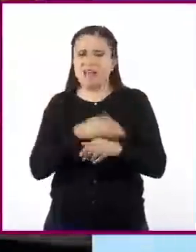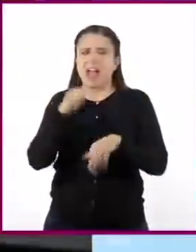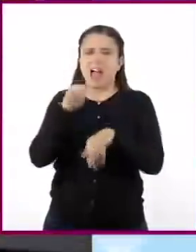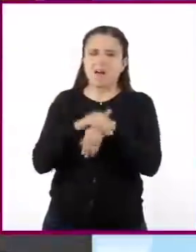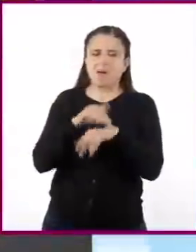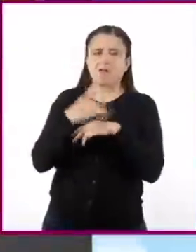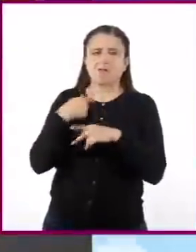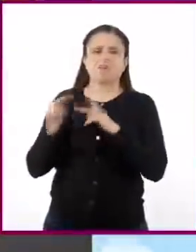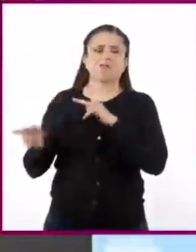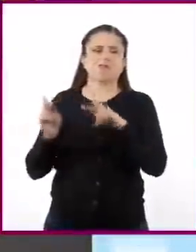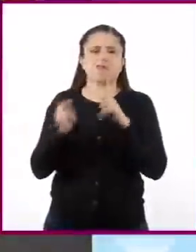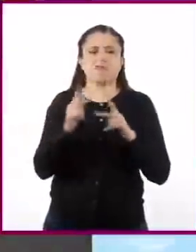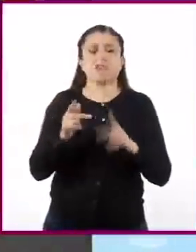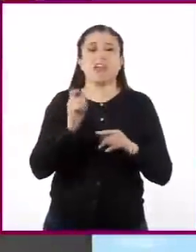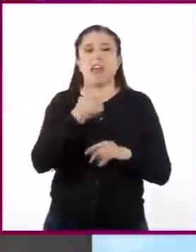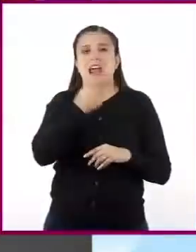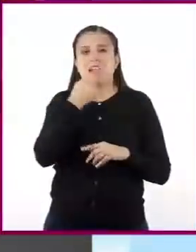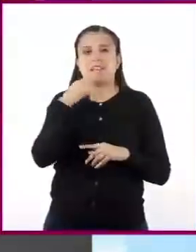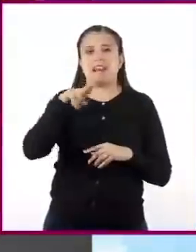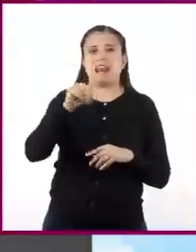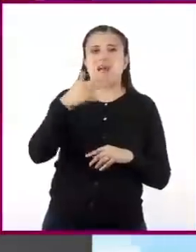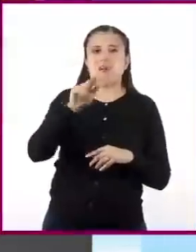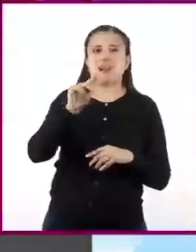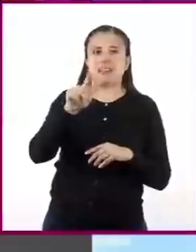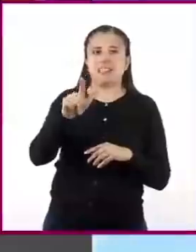familiares, todos ellos hablamos náhuatl.